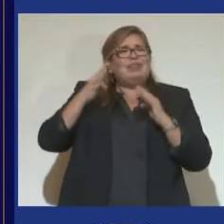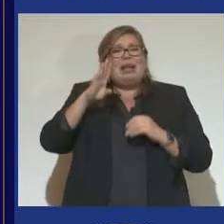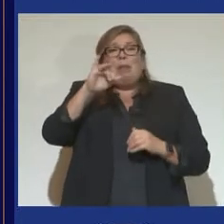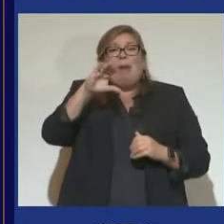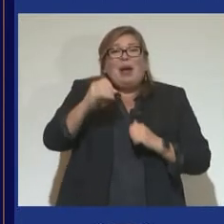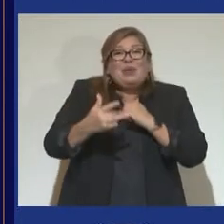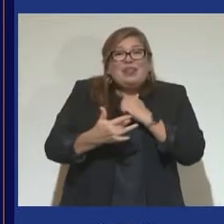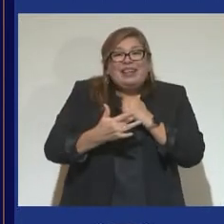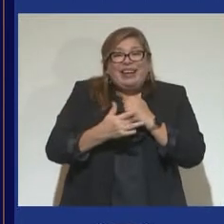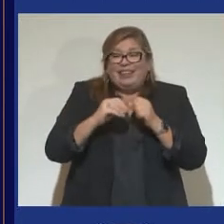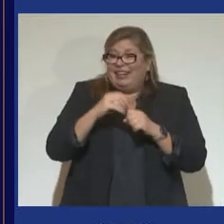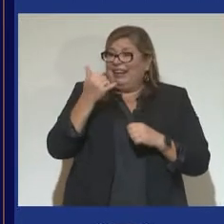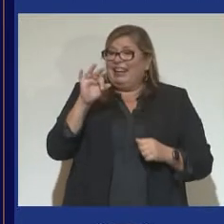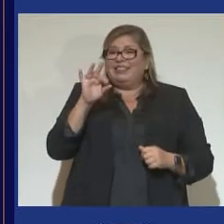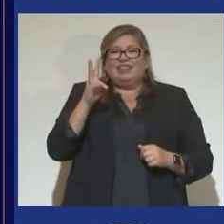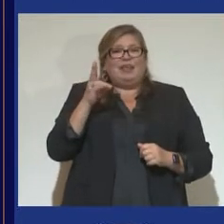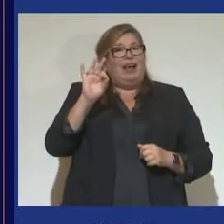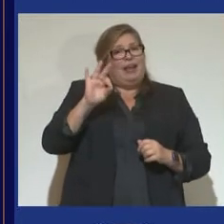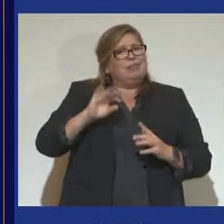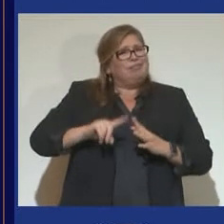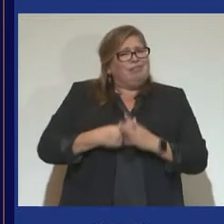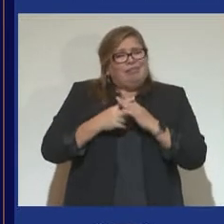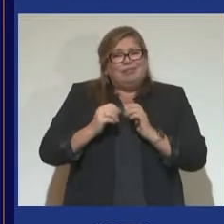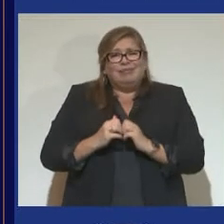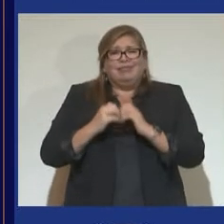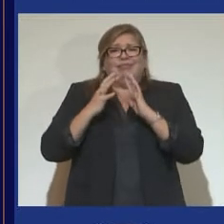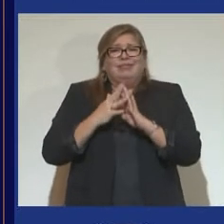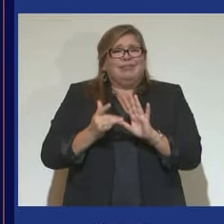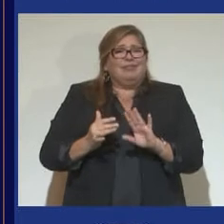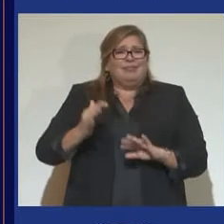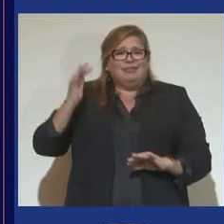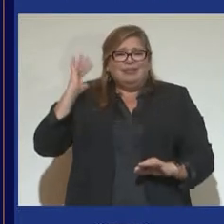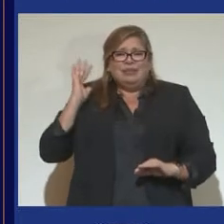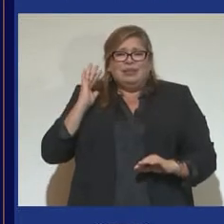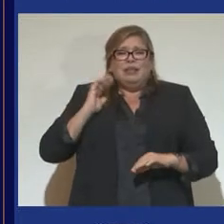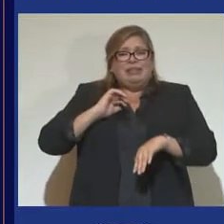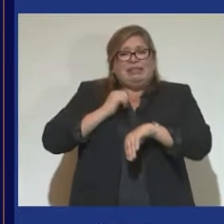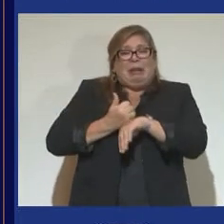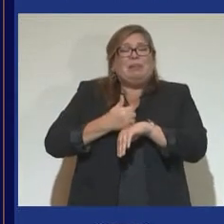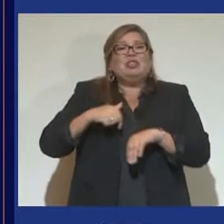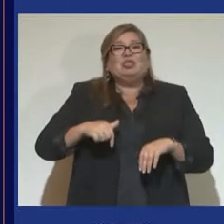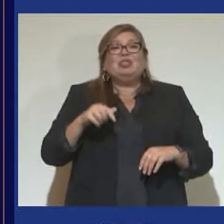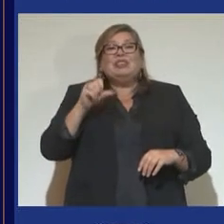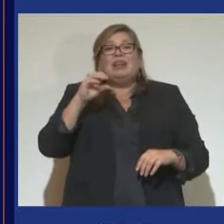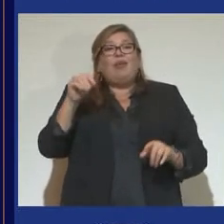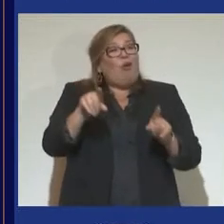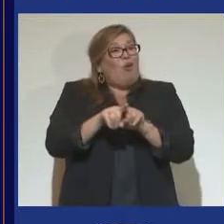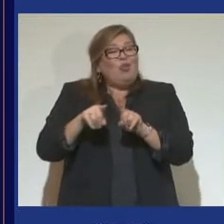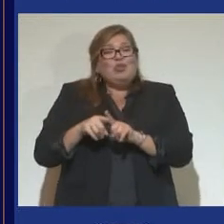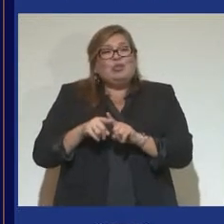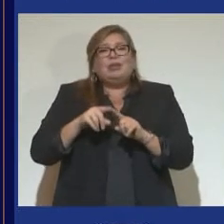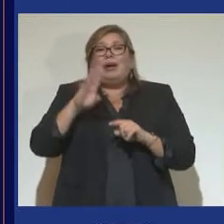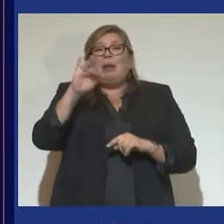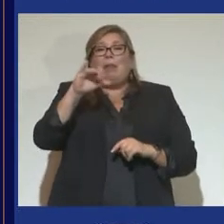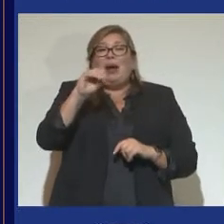crecimiento de él en el año 79 se se estableció la